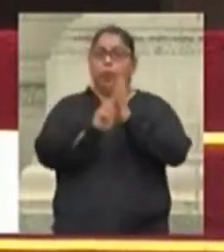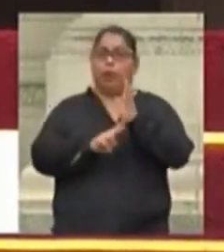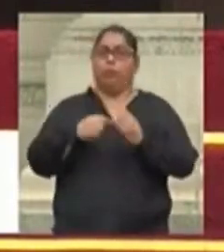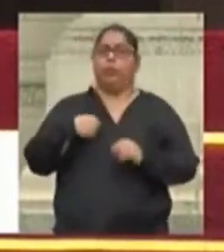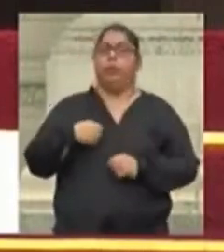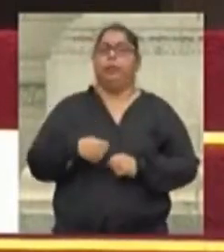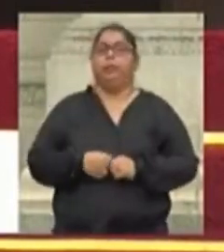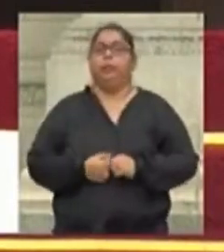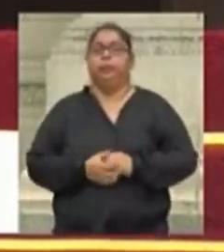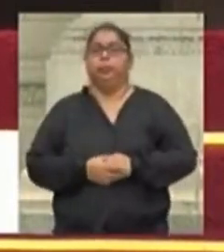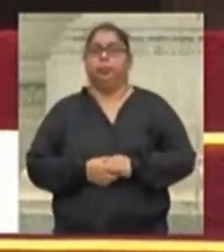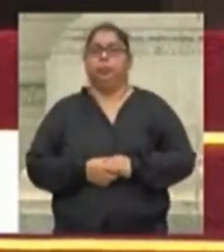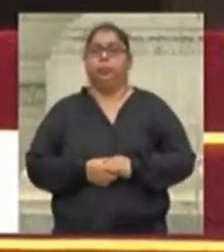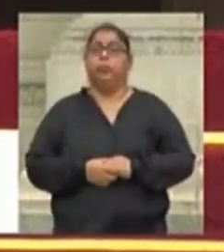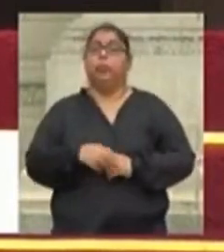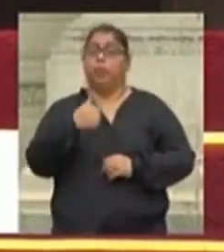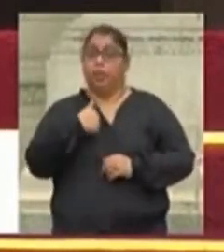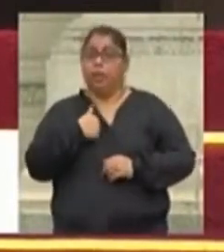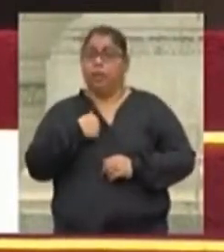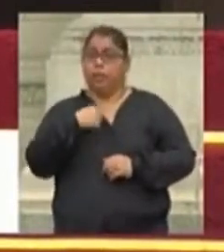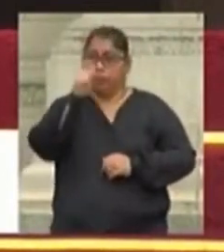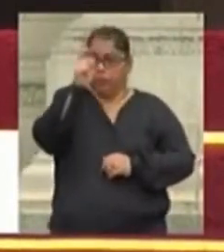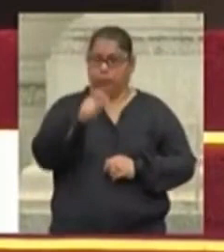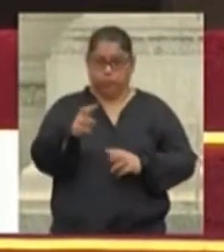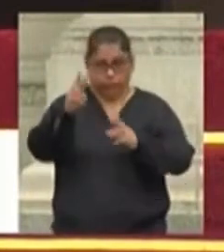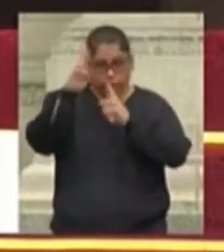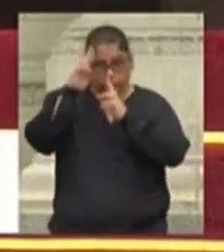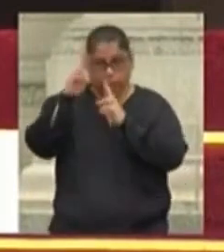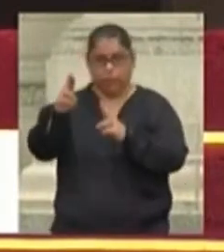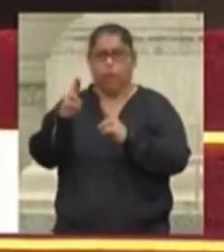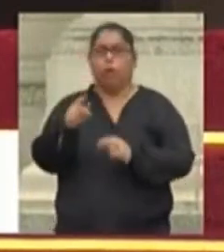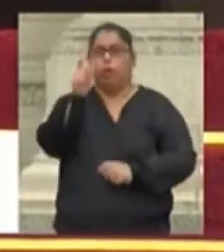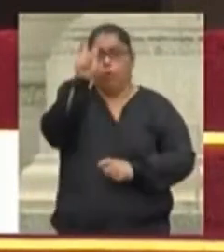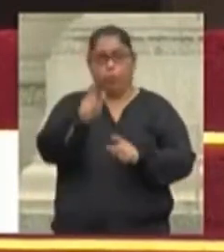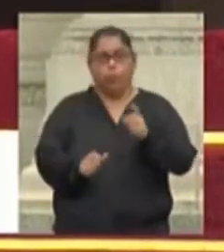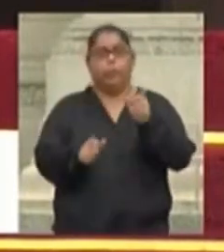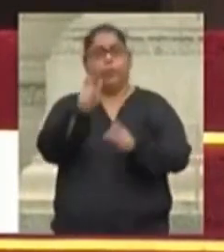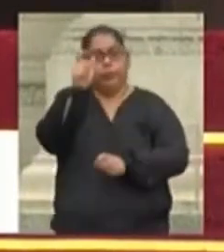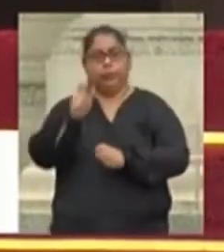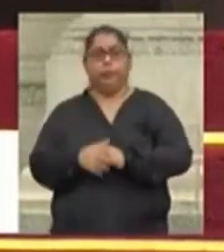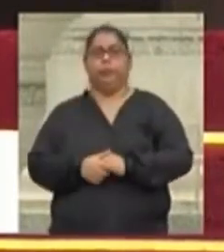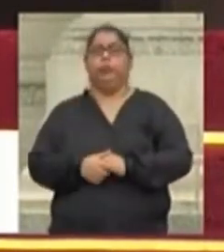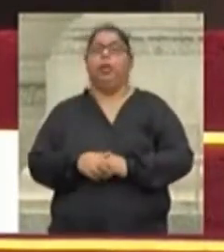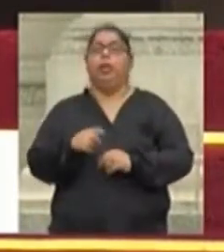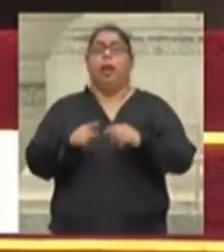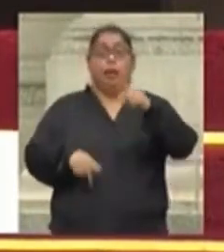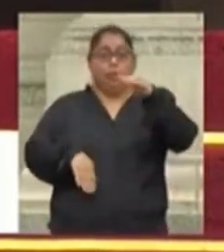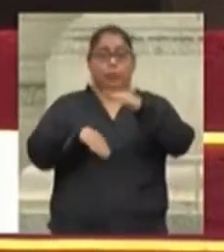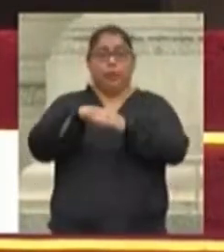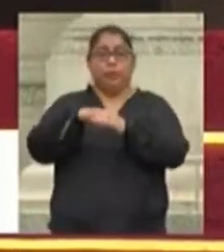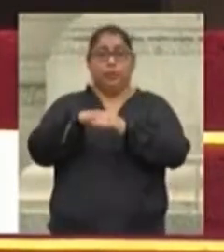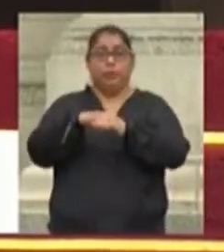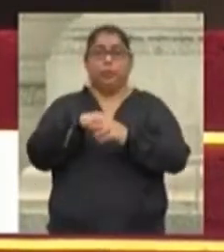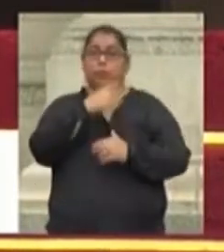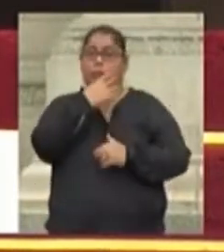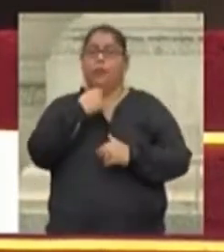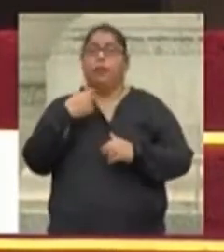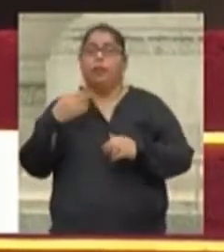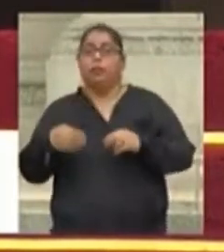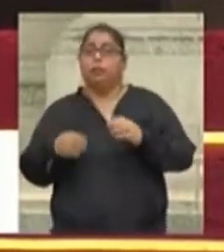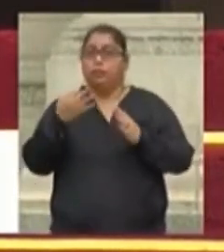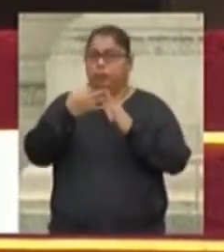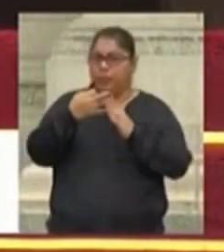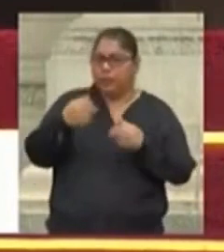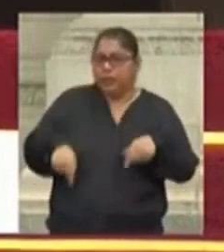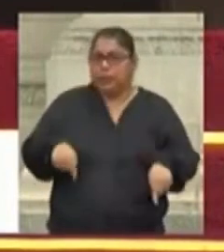íntegramente y las personas merecen el respeto como personas la limitación de la limitación